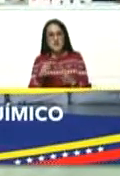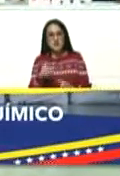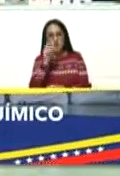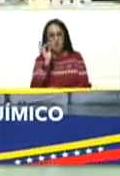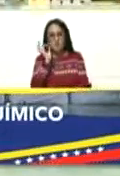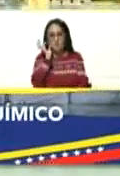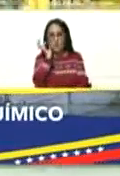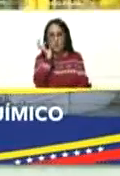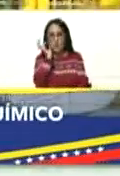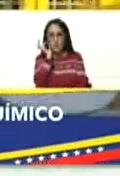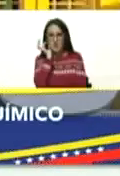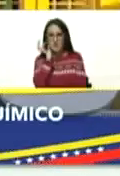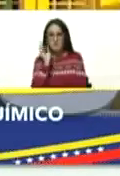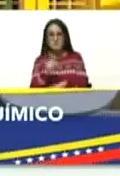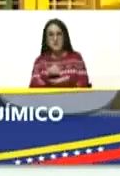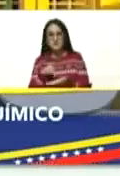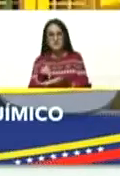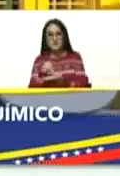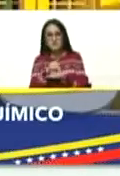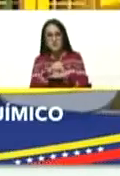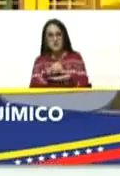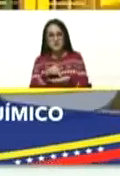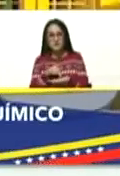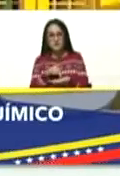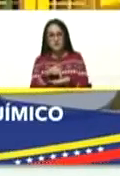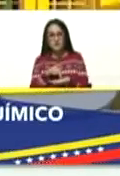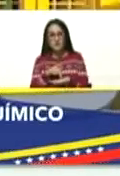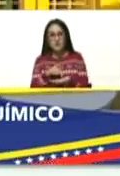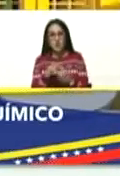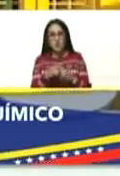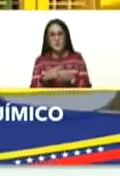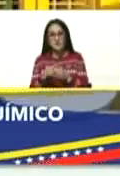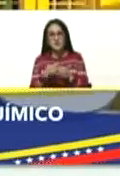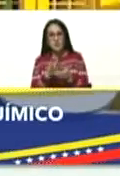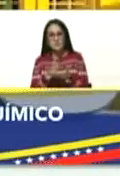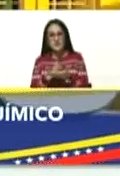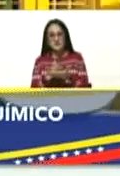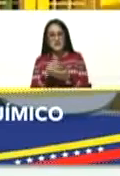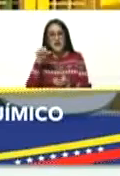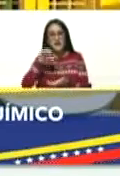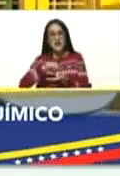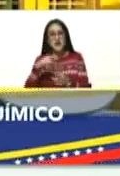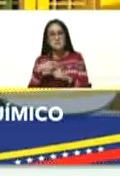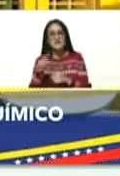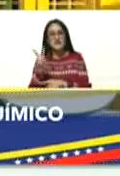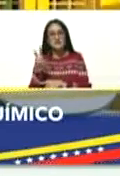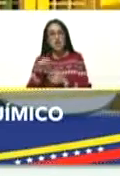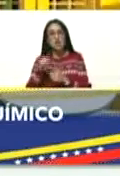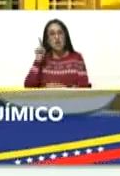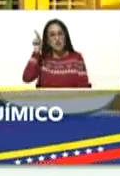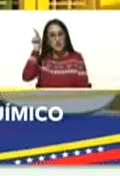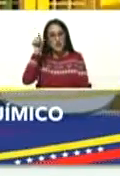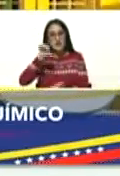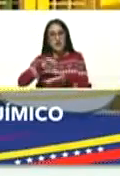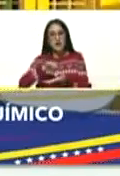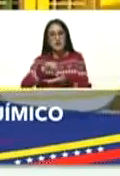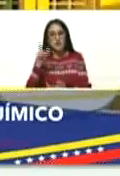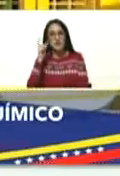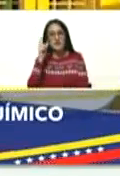ministras que participaron en la comisión mixta Irán-Venezuela en Teherán los